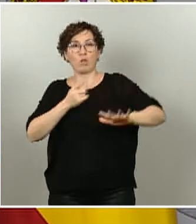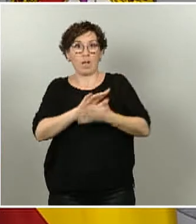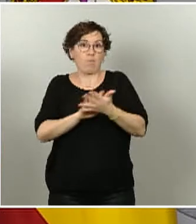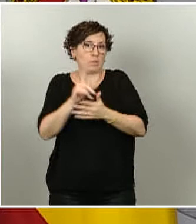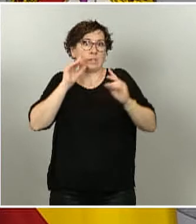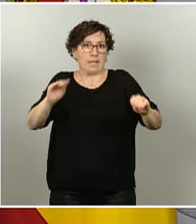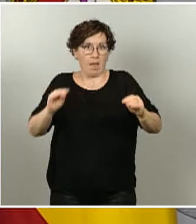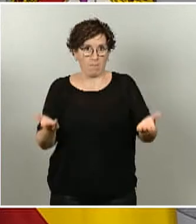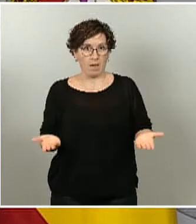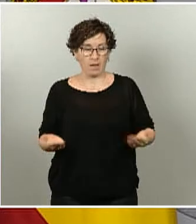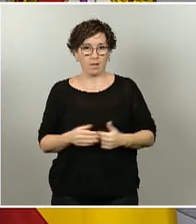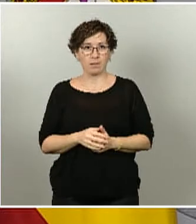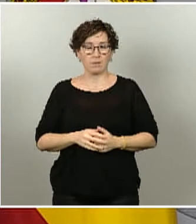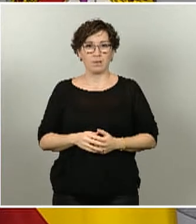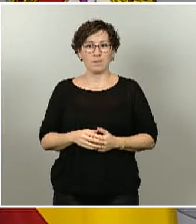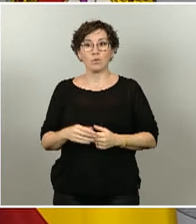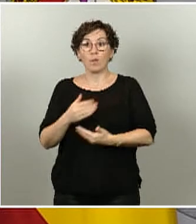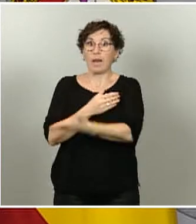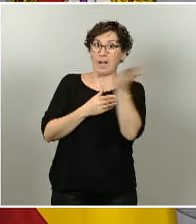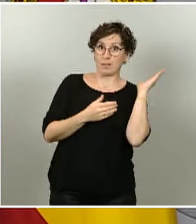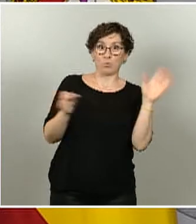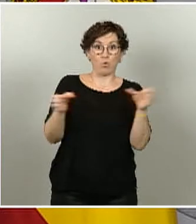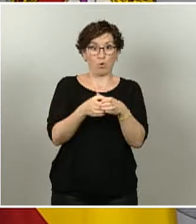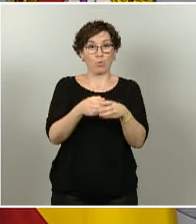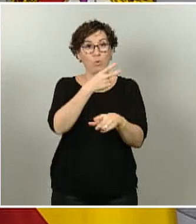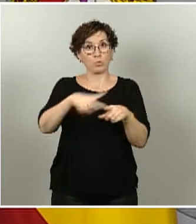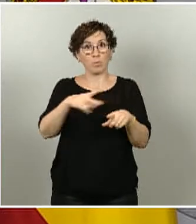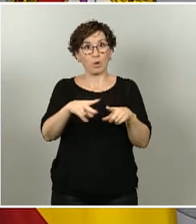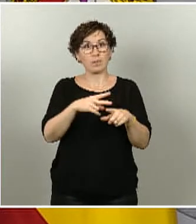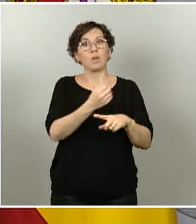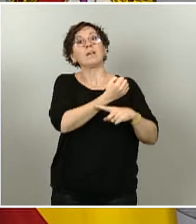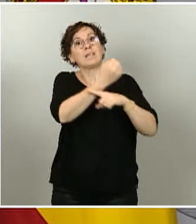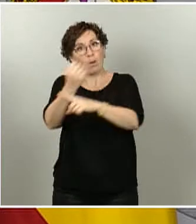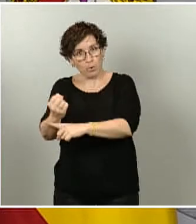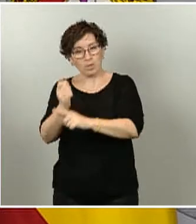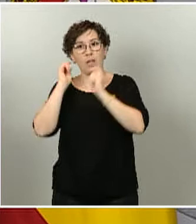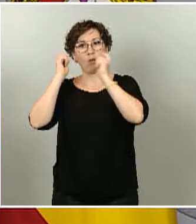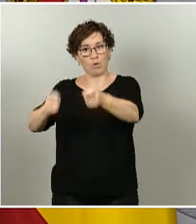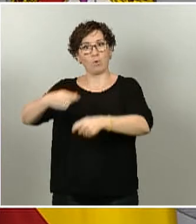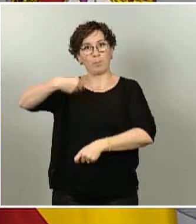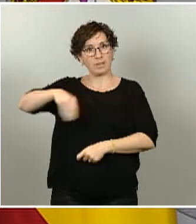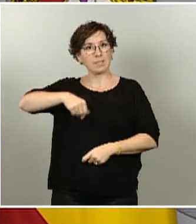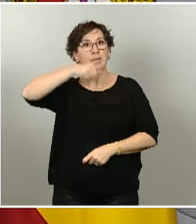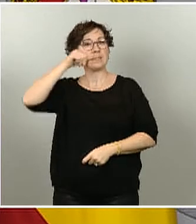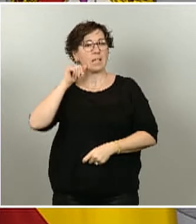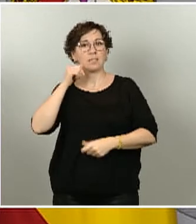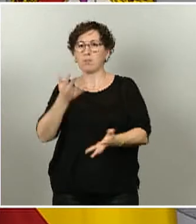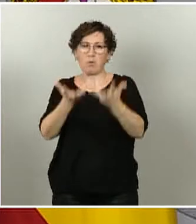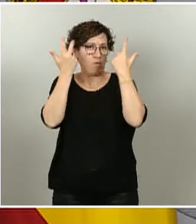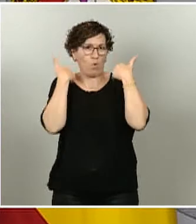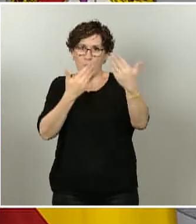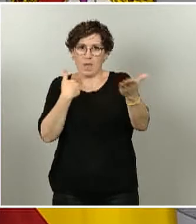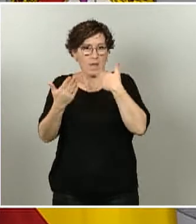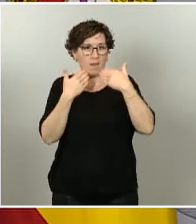las formaciones políticas, las que apoyaron la investidura del presidente Sánchez, sigue siendo fluida, igualmente con otros grupos políticos, en este